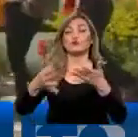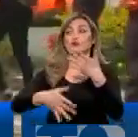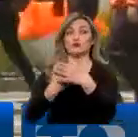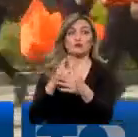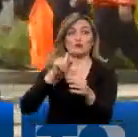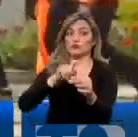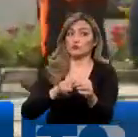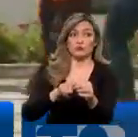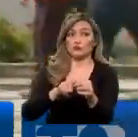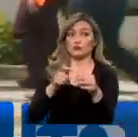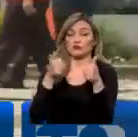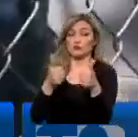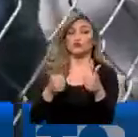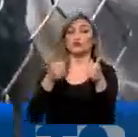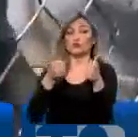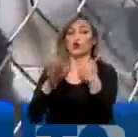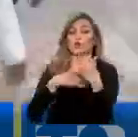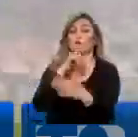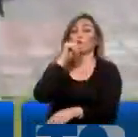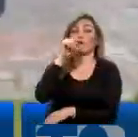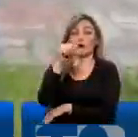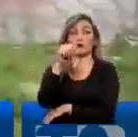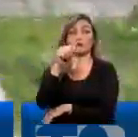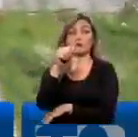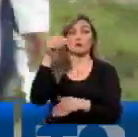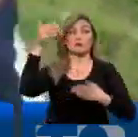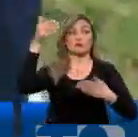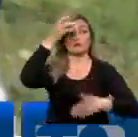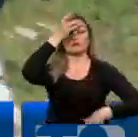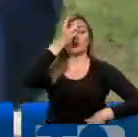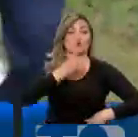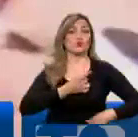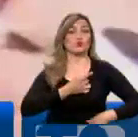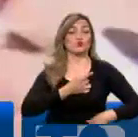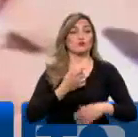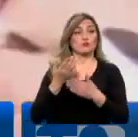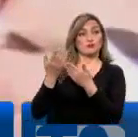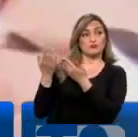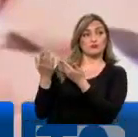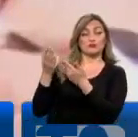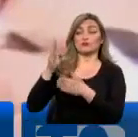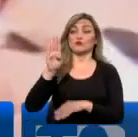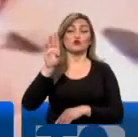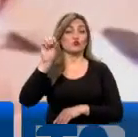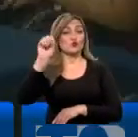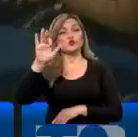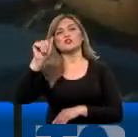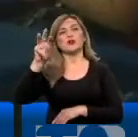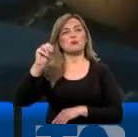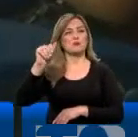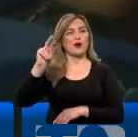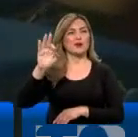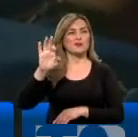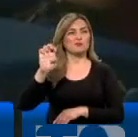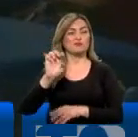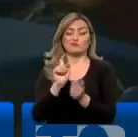han inscrito formalmente su candidatura. El escenario político ya está definido, nos dice sarcásticamente Teodoro Bustamante, pues no ha cambiado